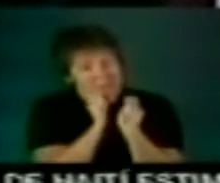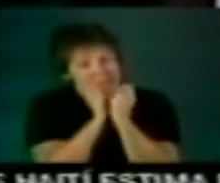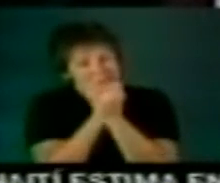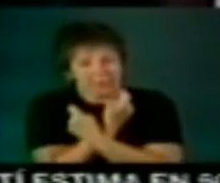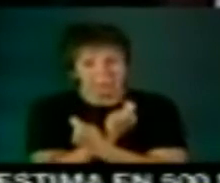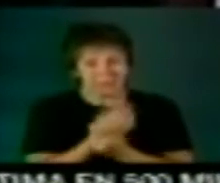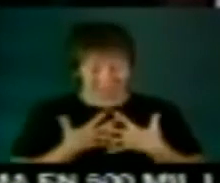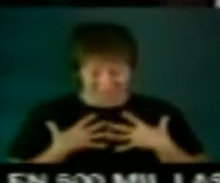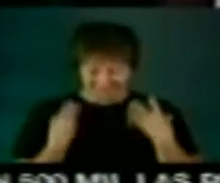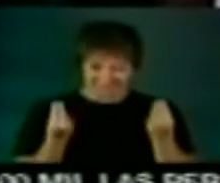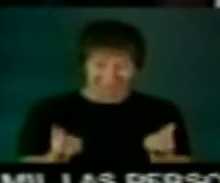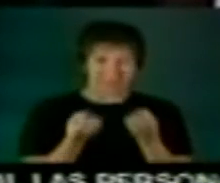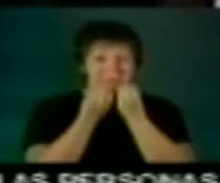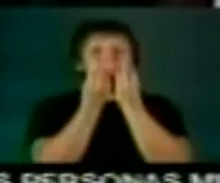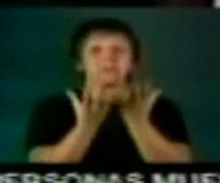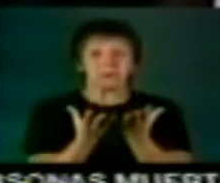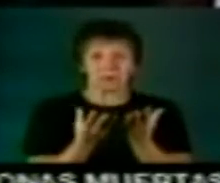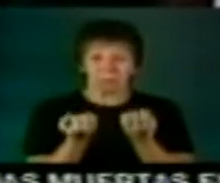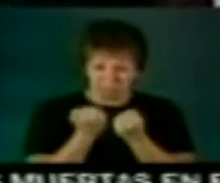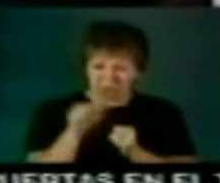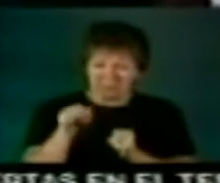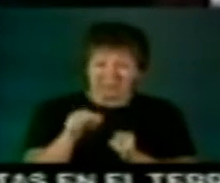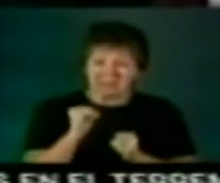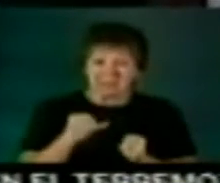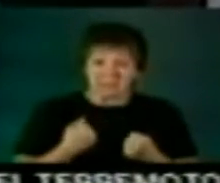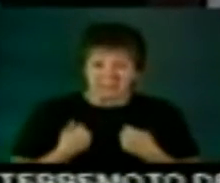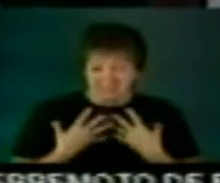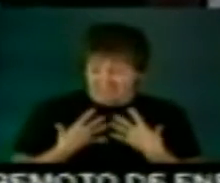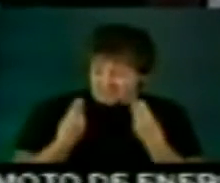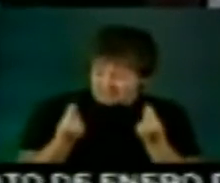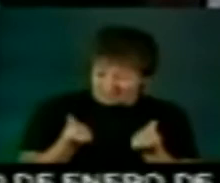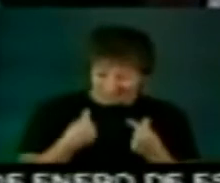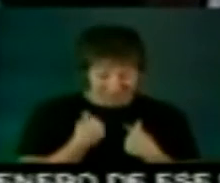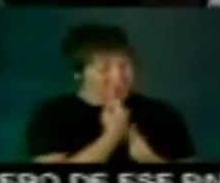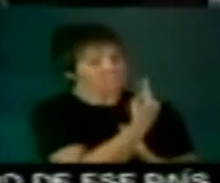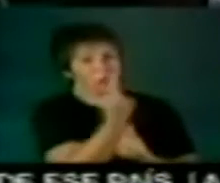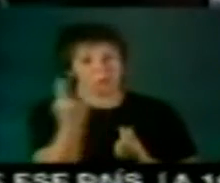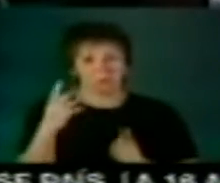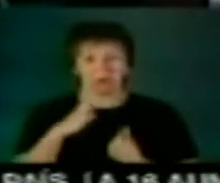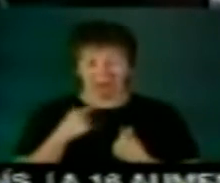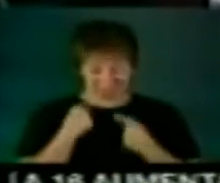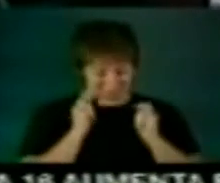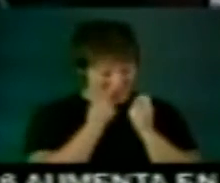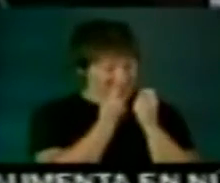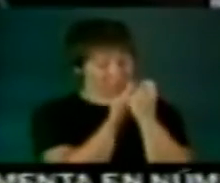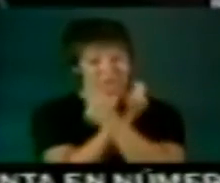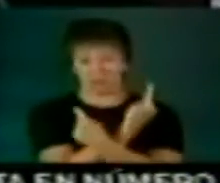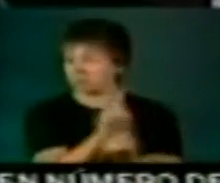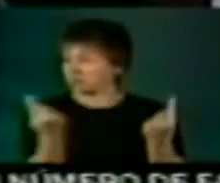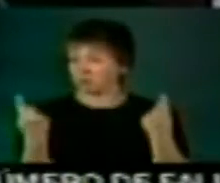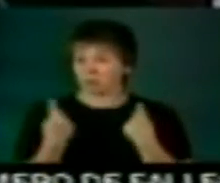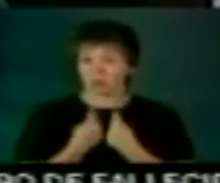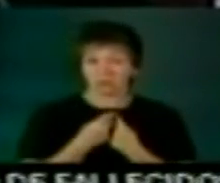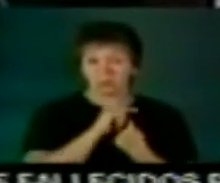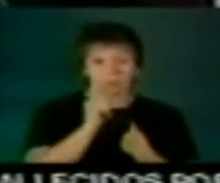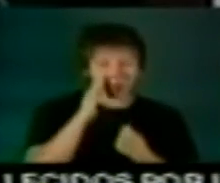autoestima, el cambio en la manera que nos percibimos a nosotros mismos y a los